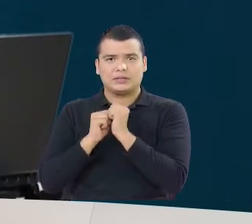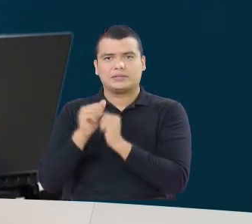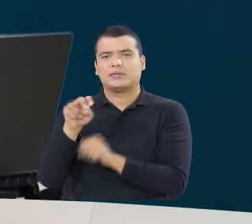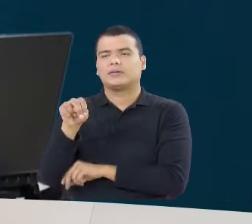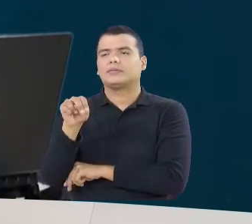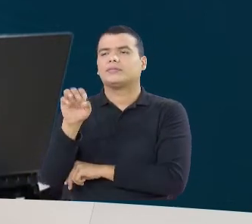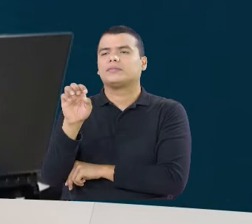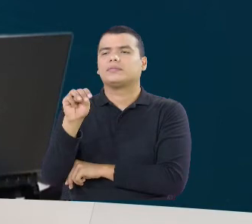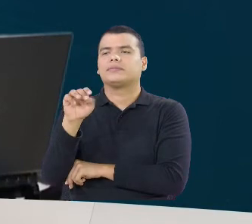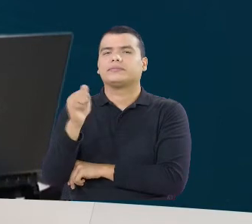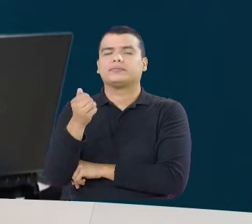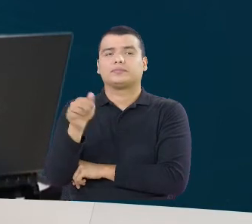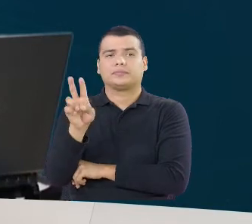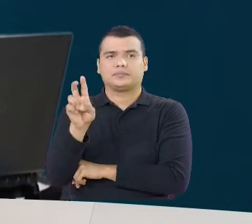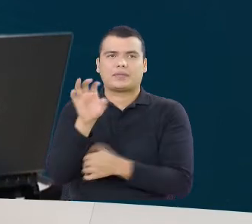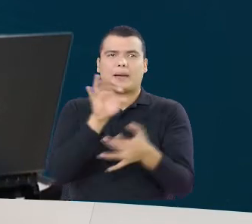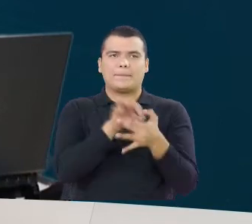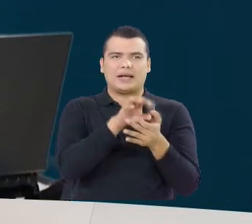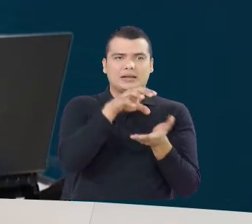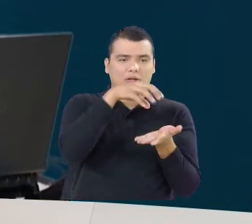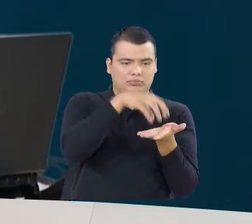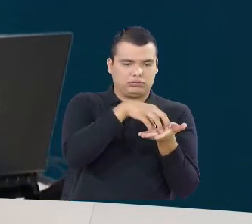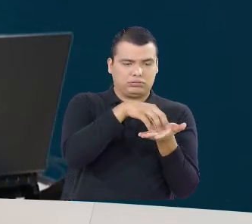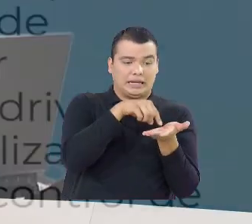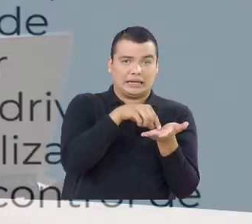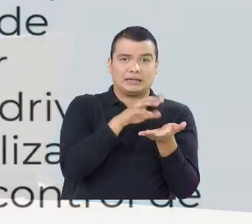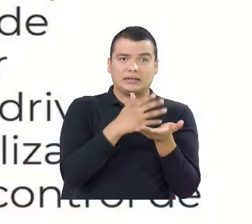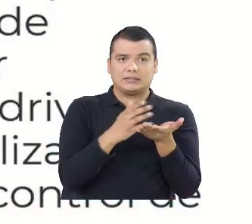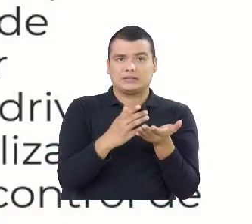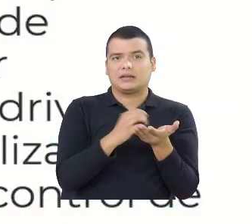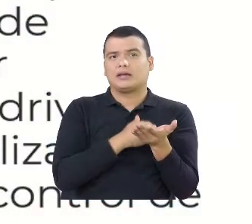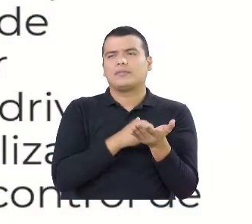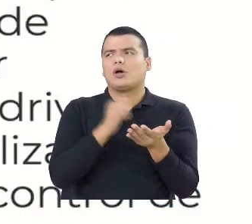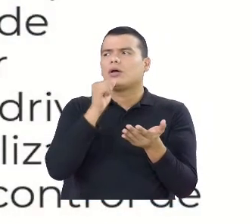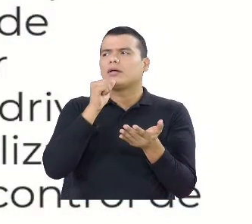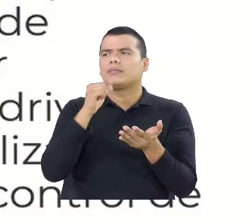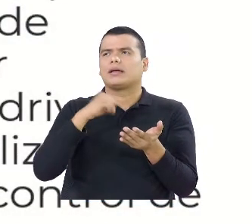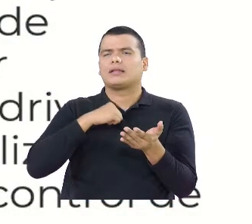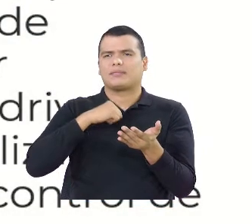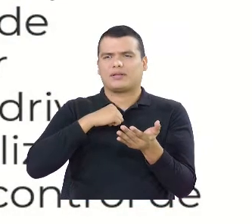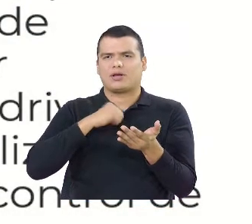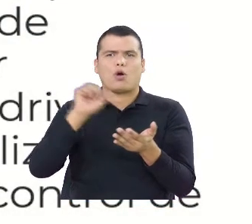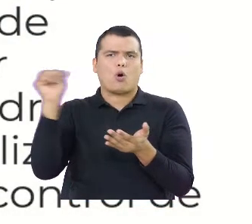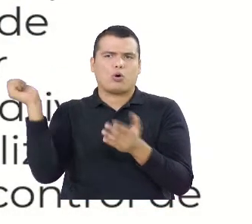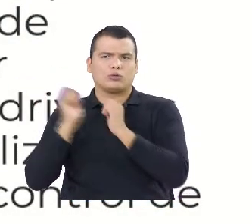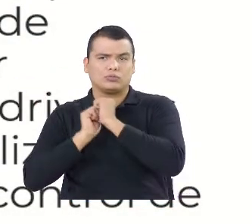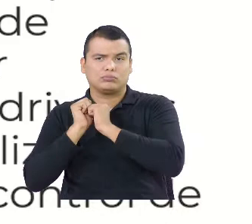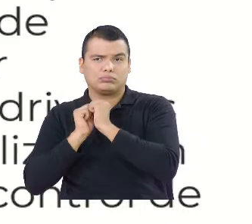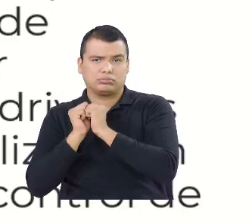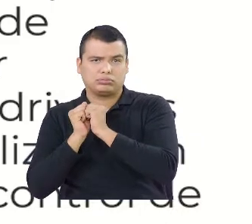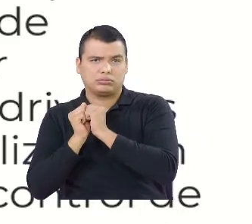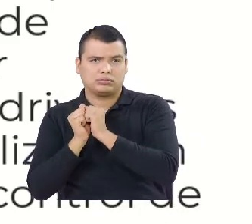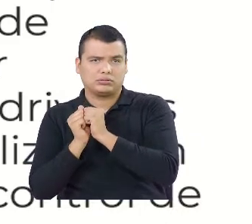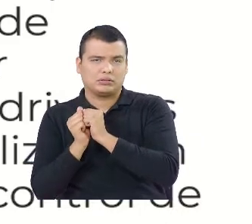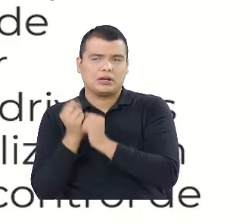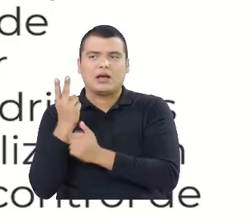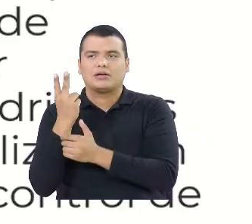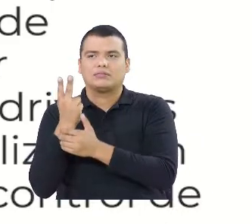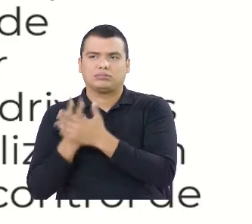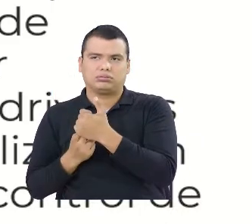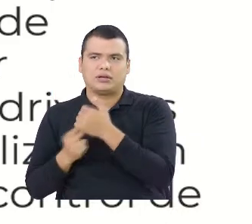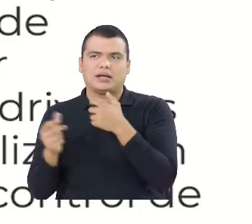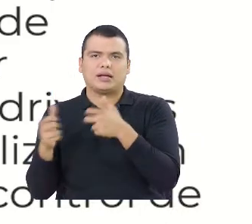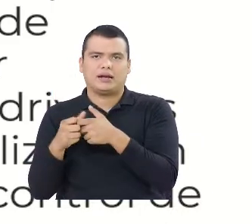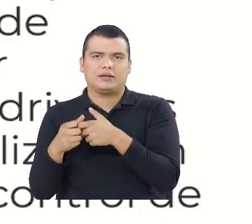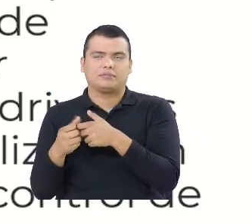17, este es el drive que necesito. Si tuviera un motor paso a paso más grande, este es un motor paso a paso bipolar. Si tuviera un motor más